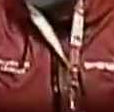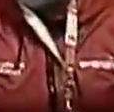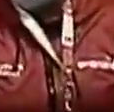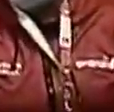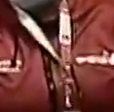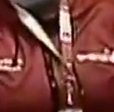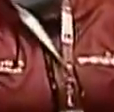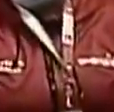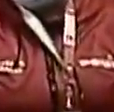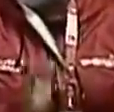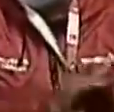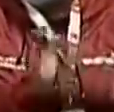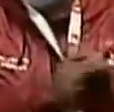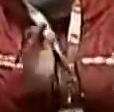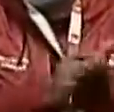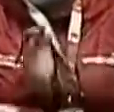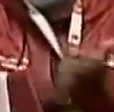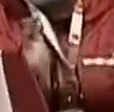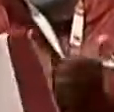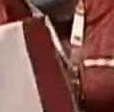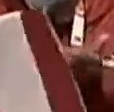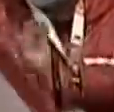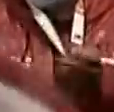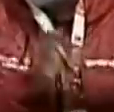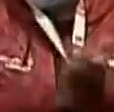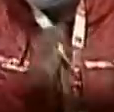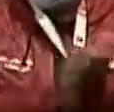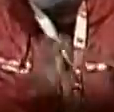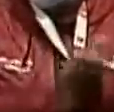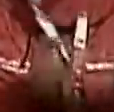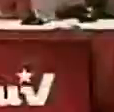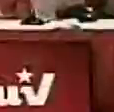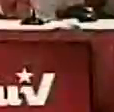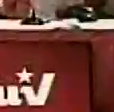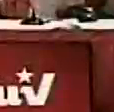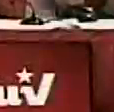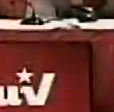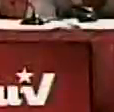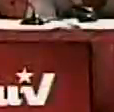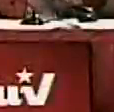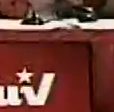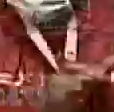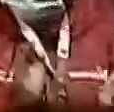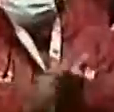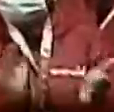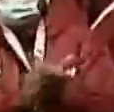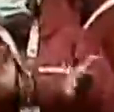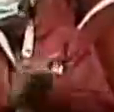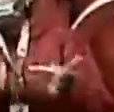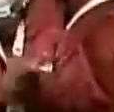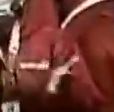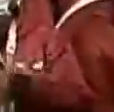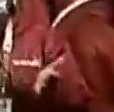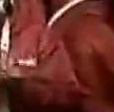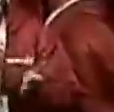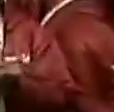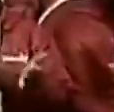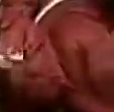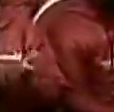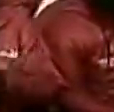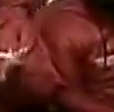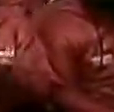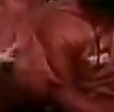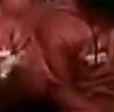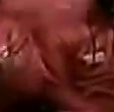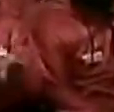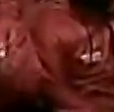Teatro Principal, donde el día de hoy se lleva a cabo la rueda de prensa del Partido Socialista Unido de Venezuela. Aquí presentarán un balance de lo que fue el quinto